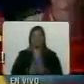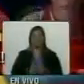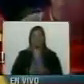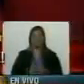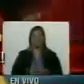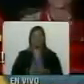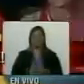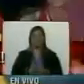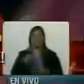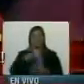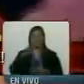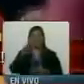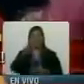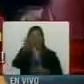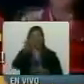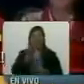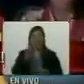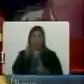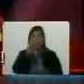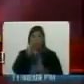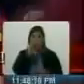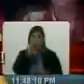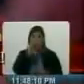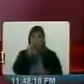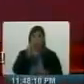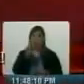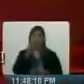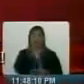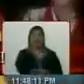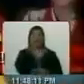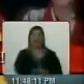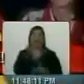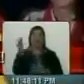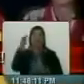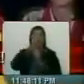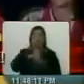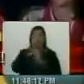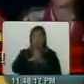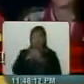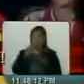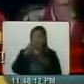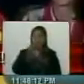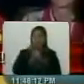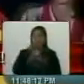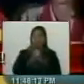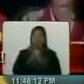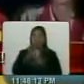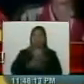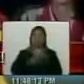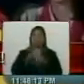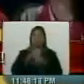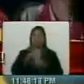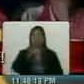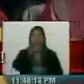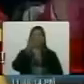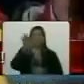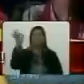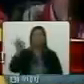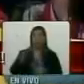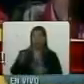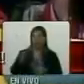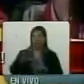alguien, un rector, Vicente Díaz, acaba de proponer que se abra el 100% de las